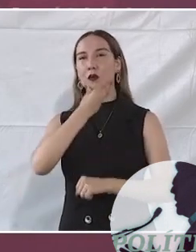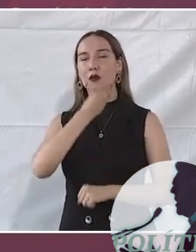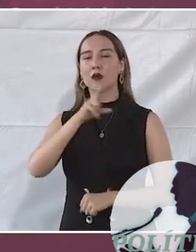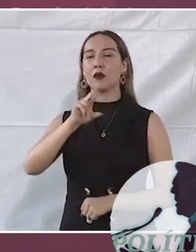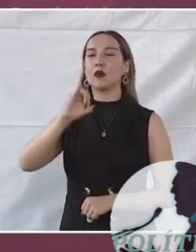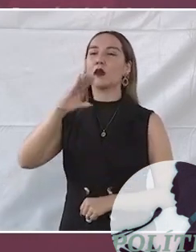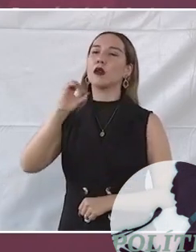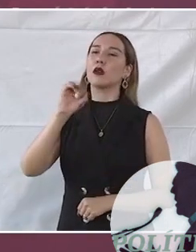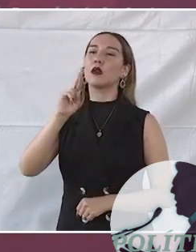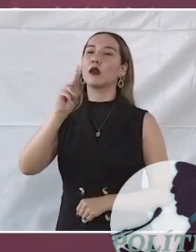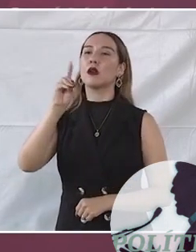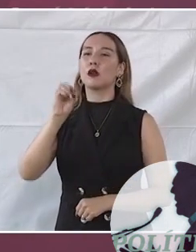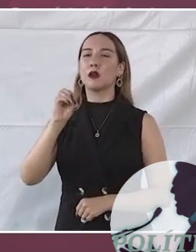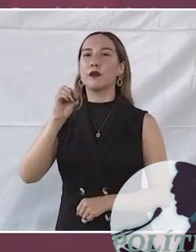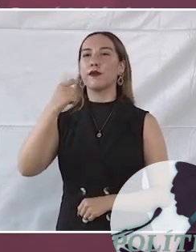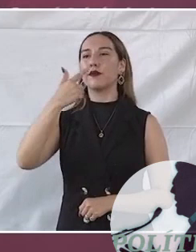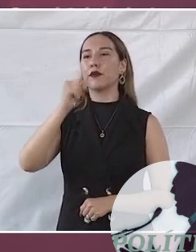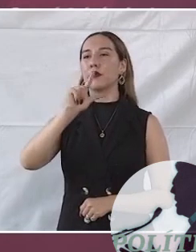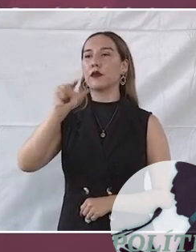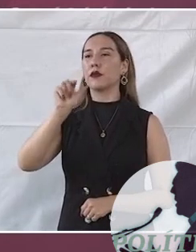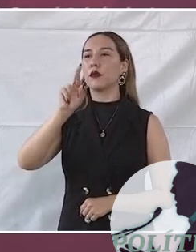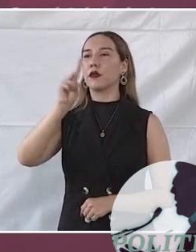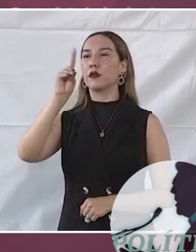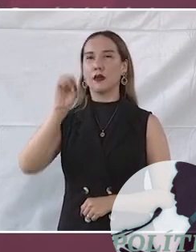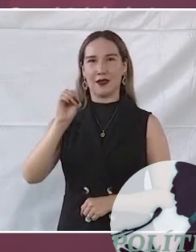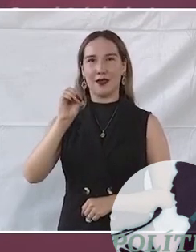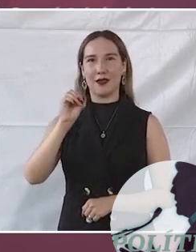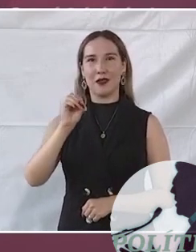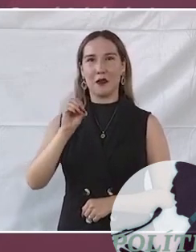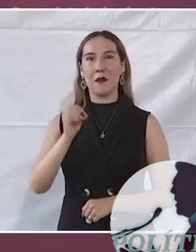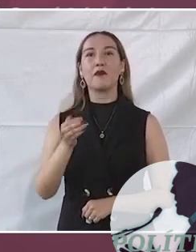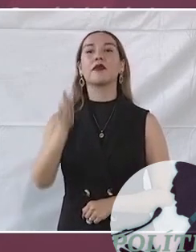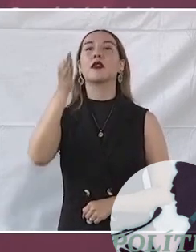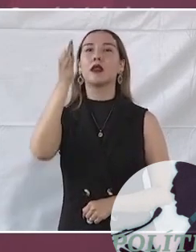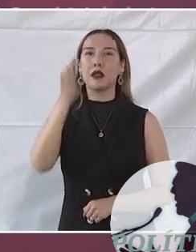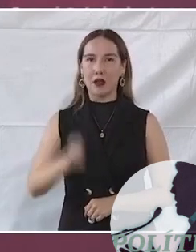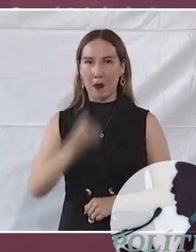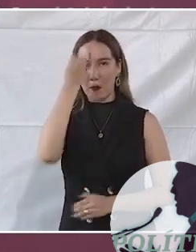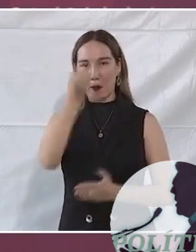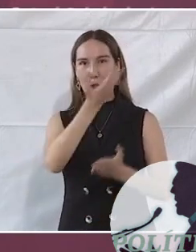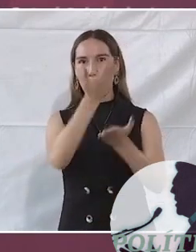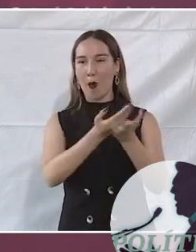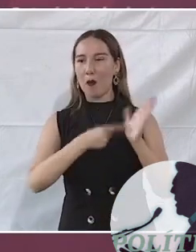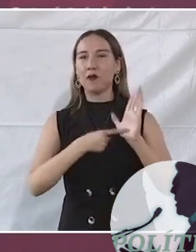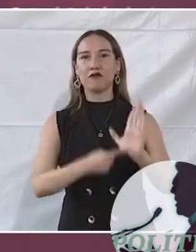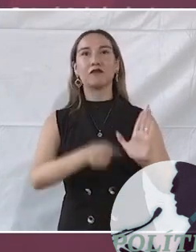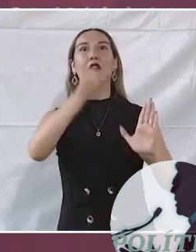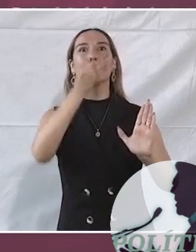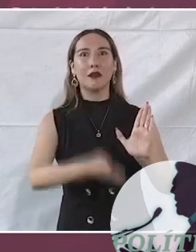haya aceptado una propuesta que le hicimos, porque en